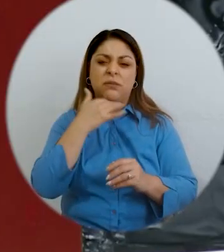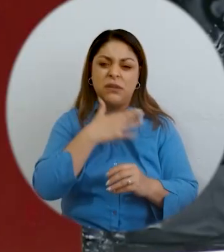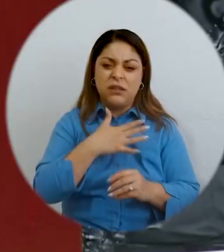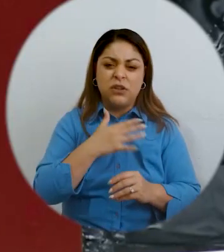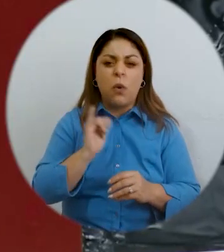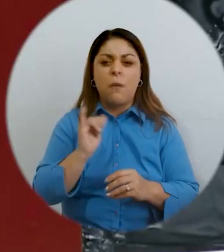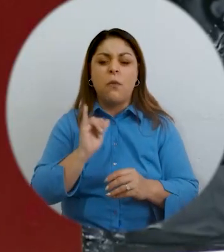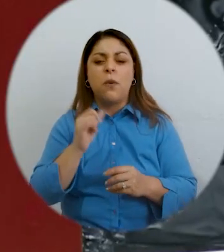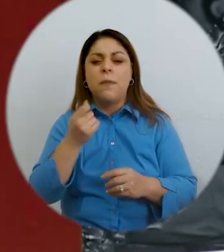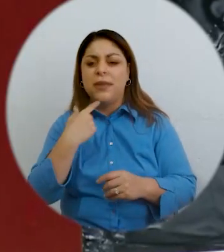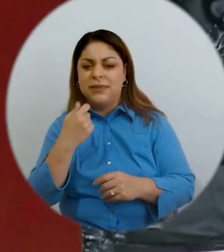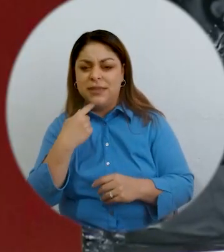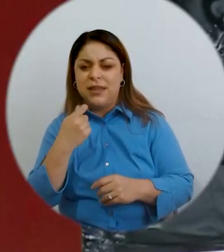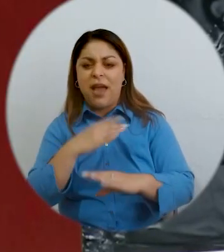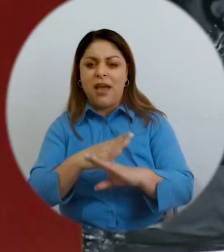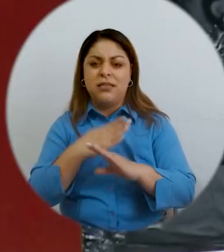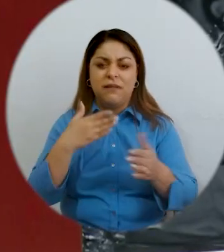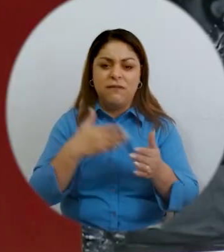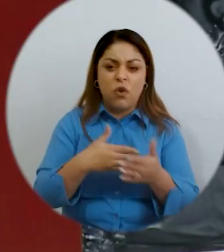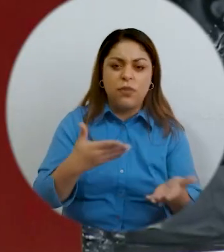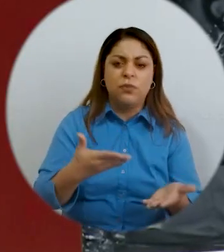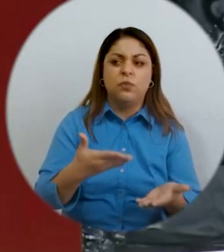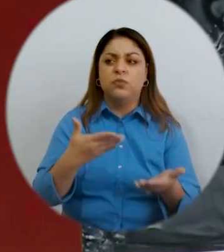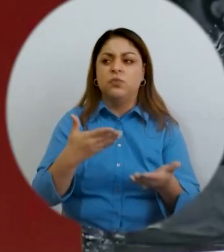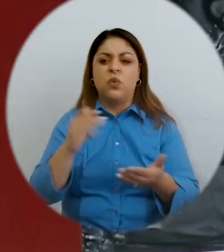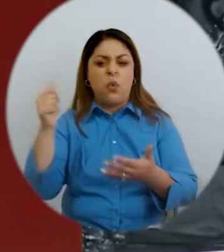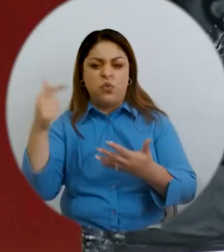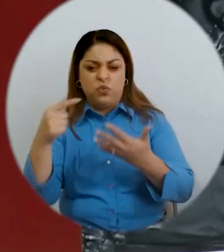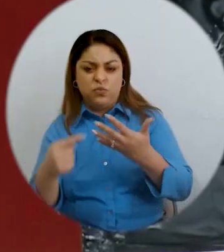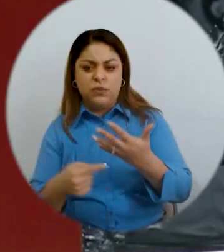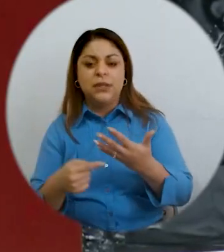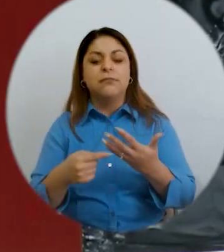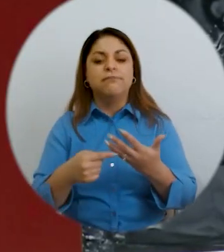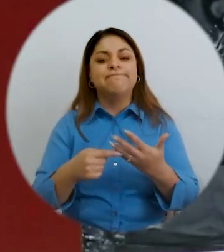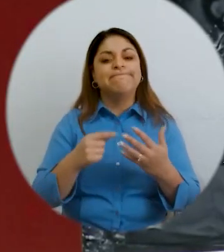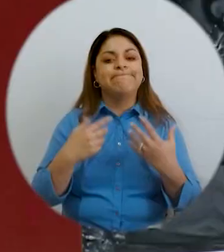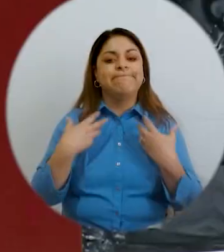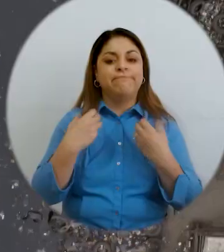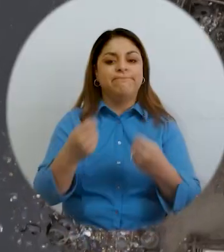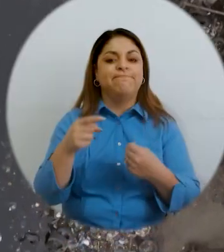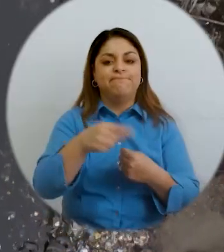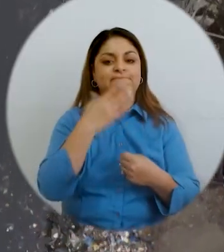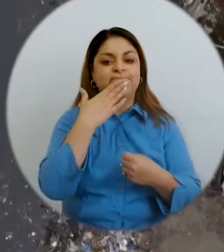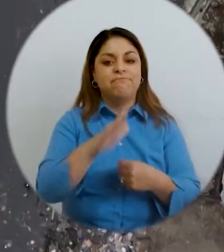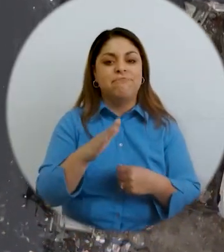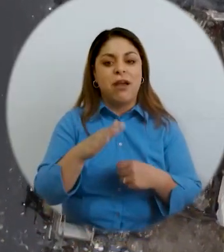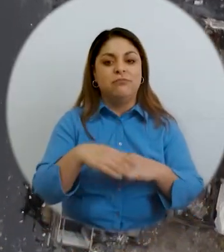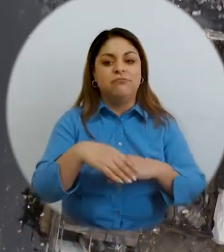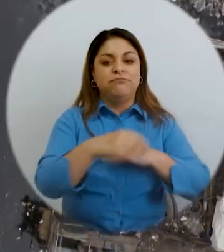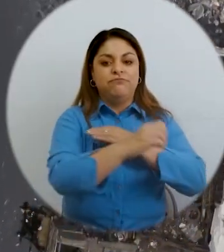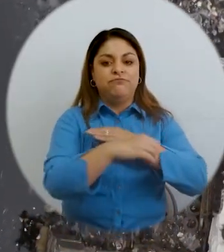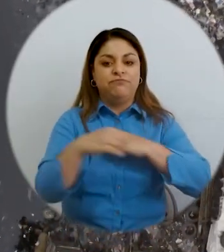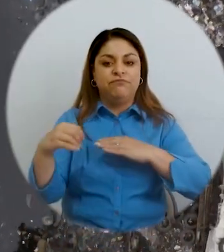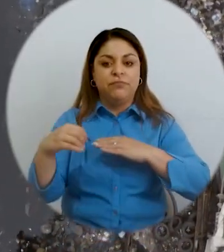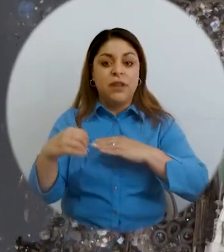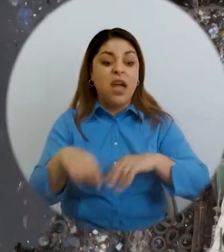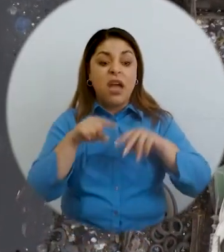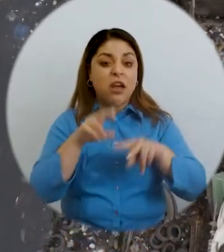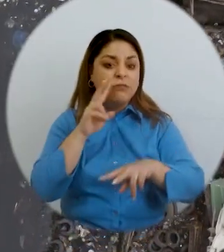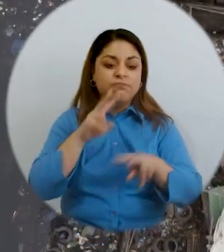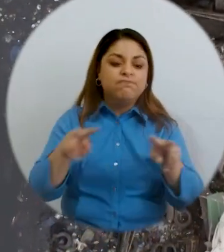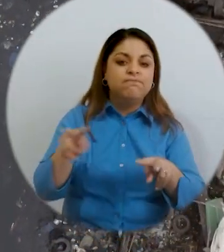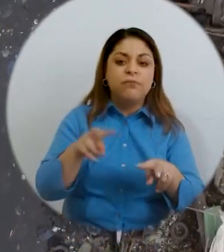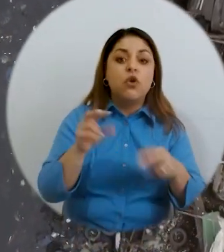como antibióticos y otros contaminantes que ponen en riesgo la salud de los ecosistemas marinos. La contaminación